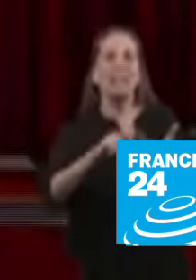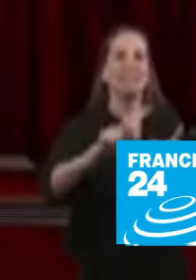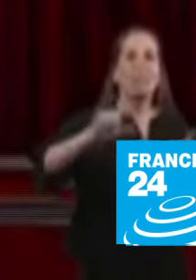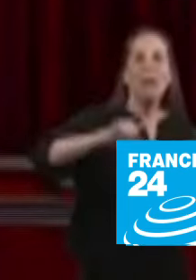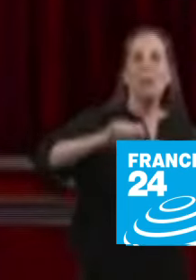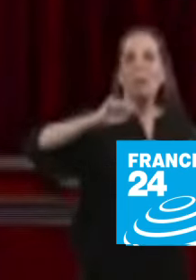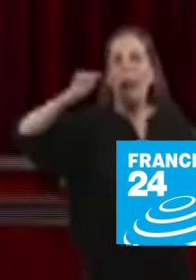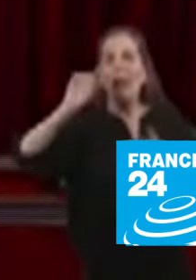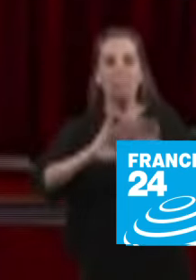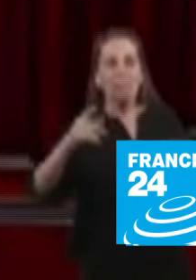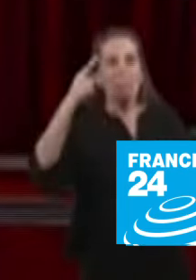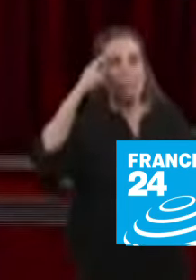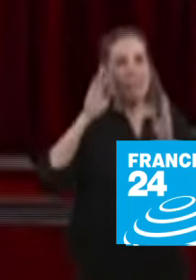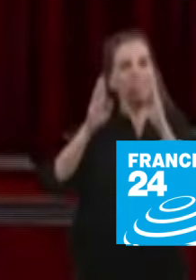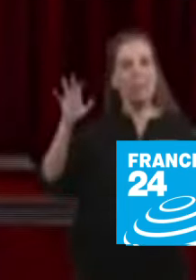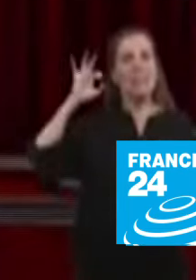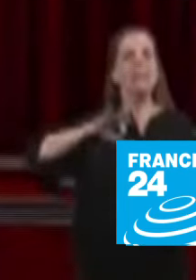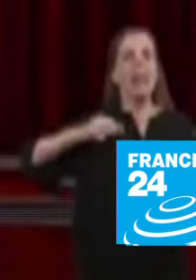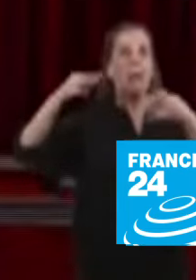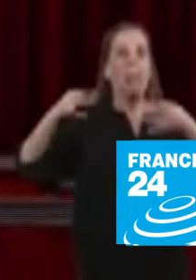está en poder pagar la deuda a toda costa